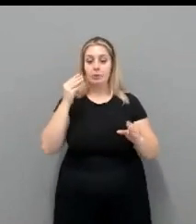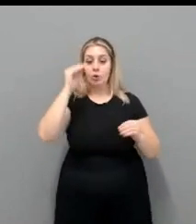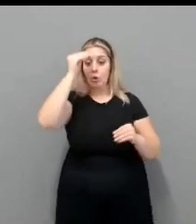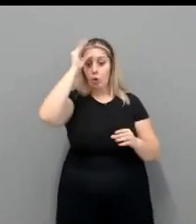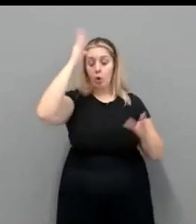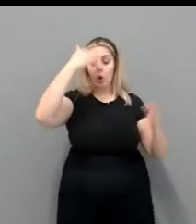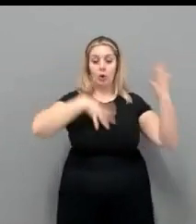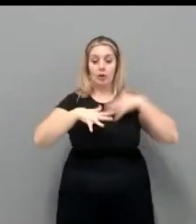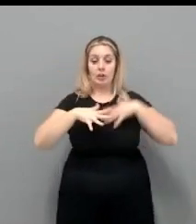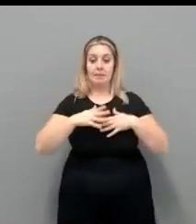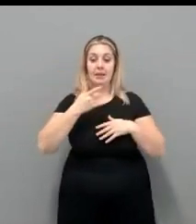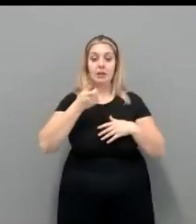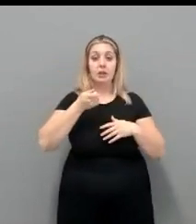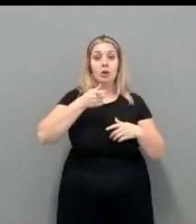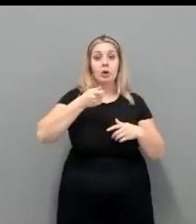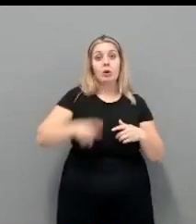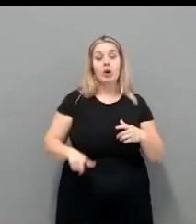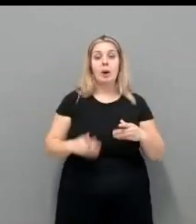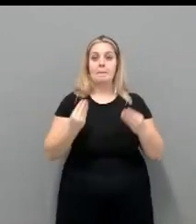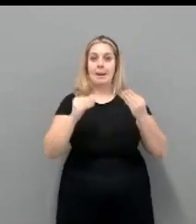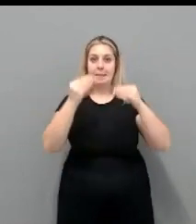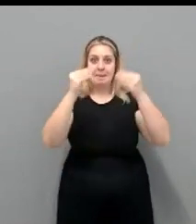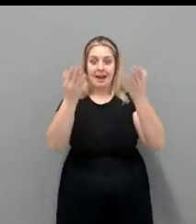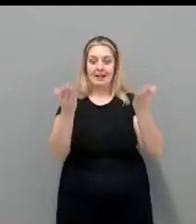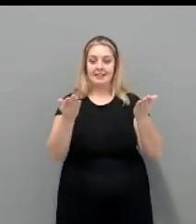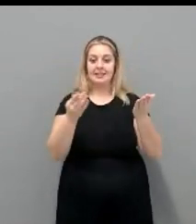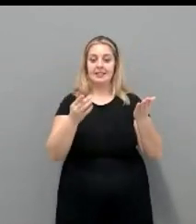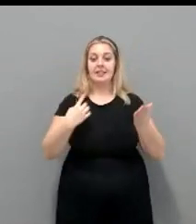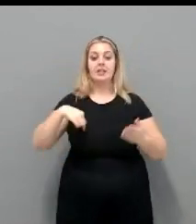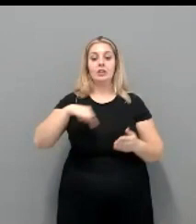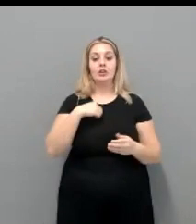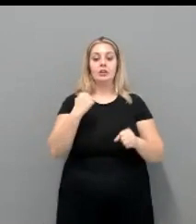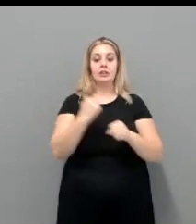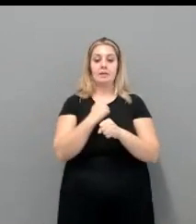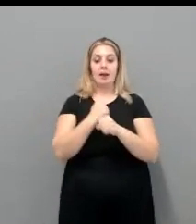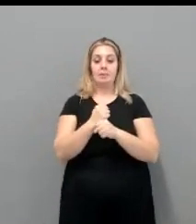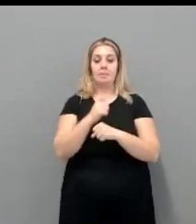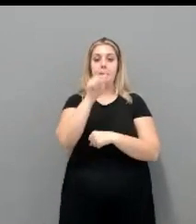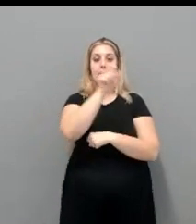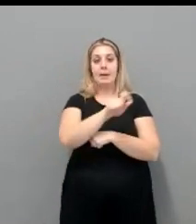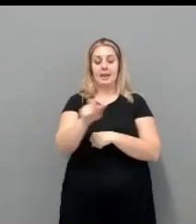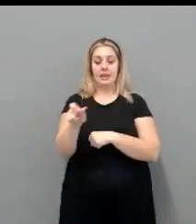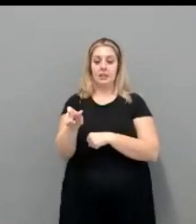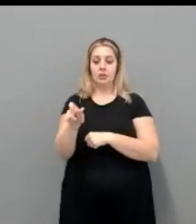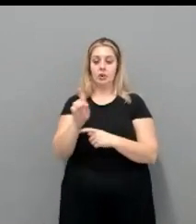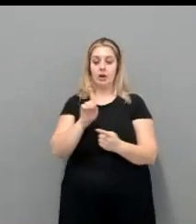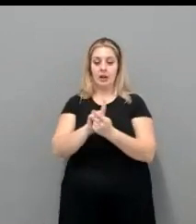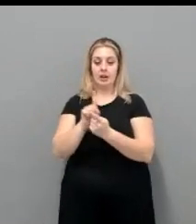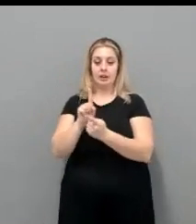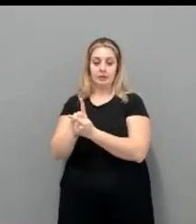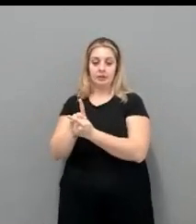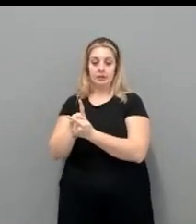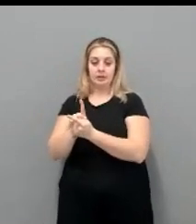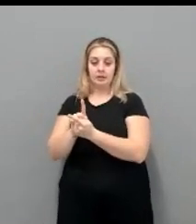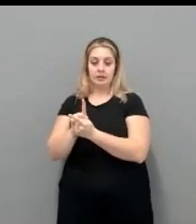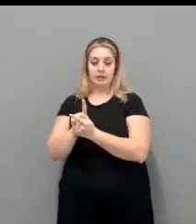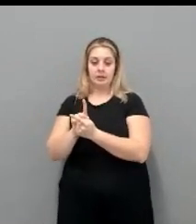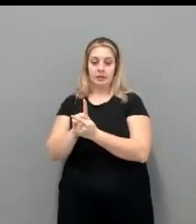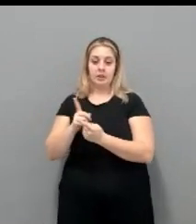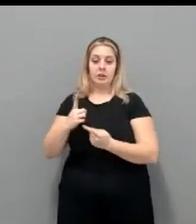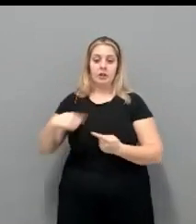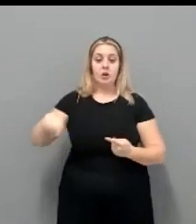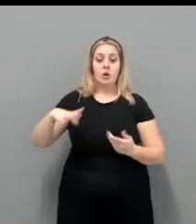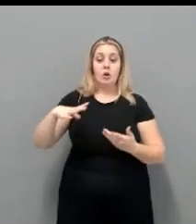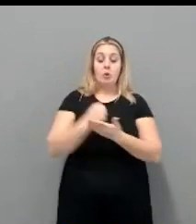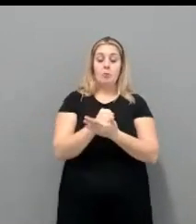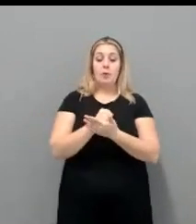conocimientos y todas las disciplinas suman. Nosotros trabajamos con personas, ¿vale?, en las cuales pueden